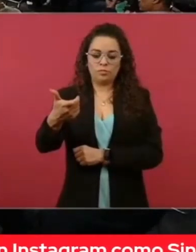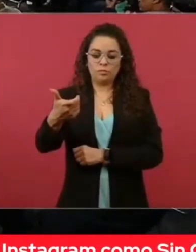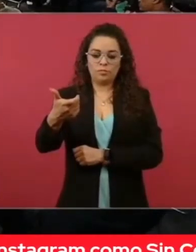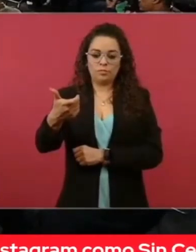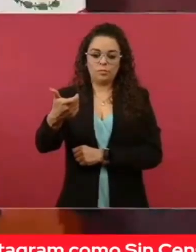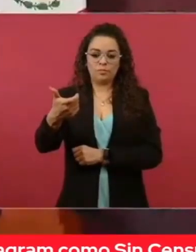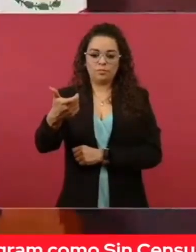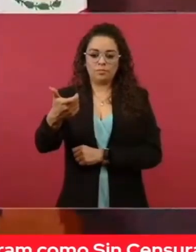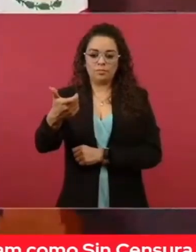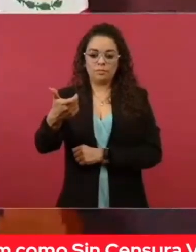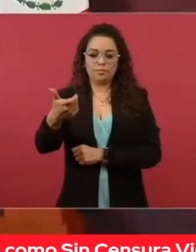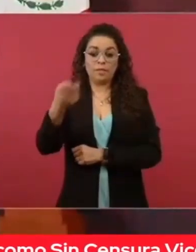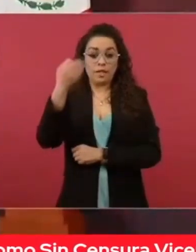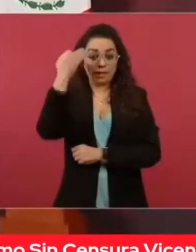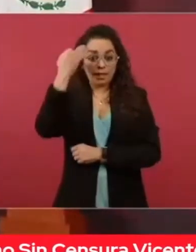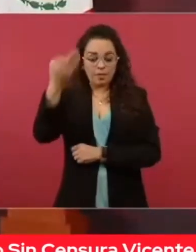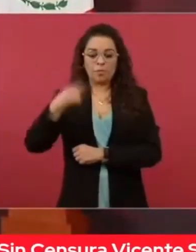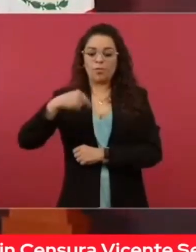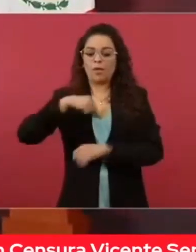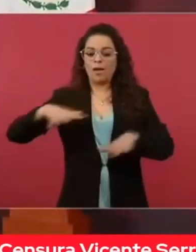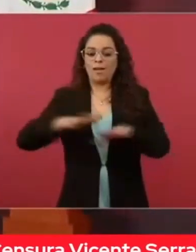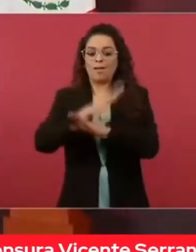Fue cuando hicimos la reforma